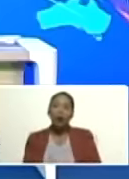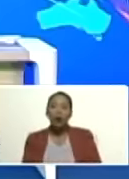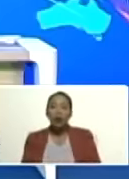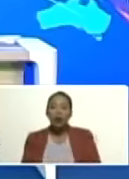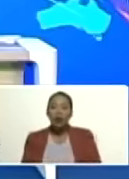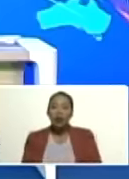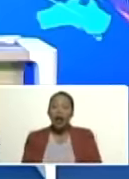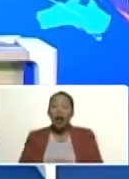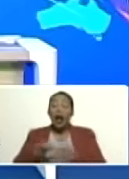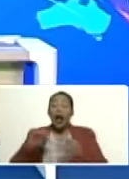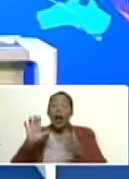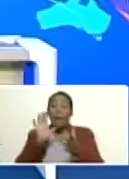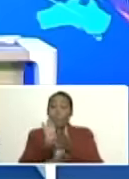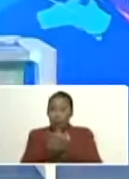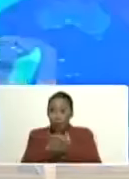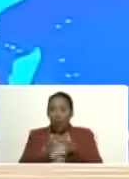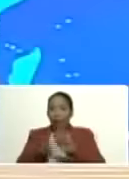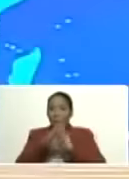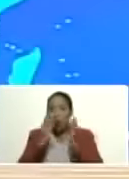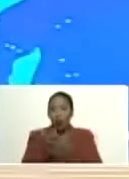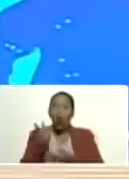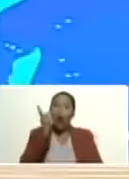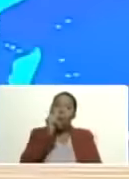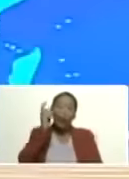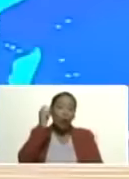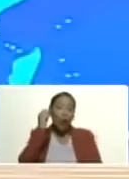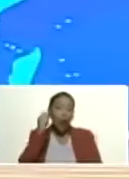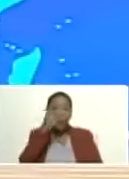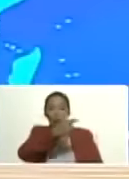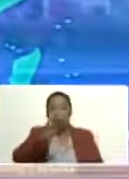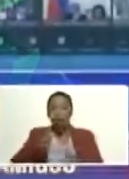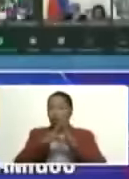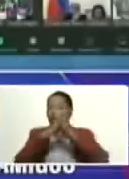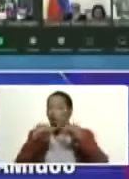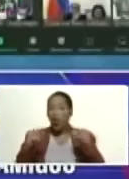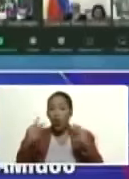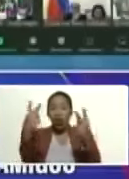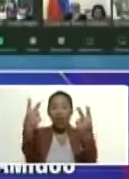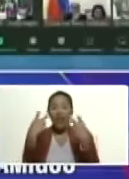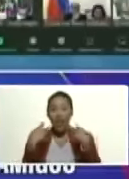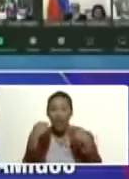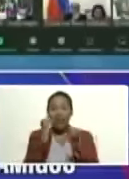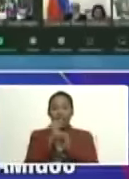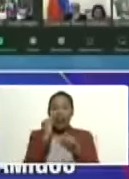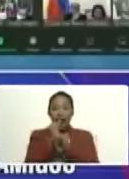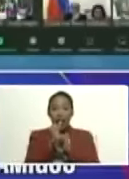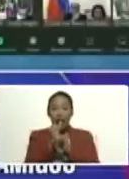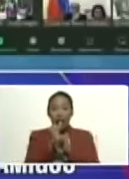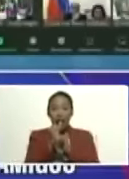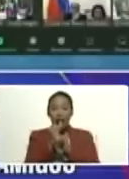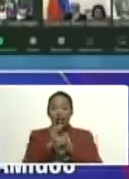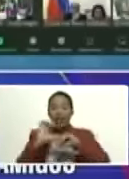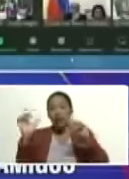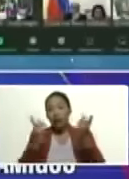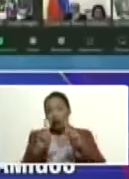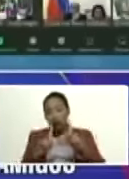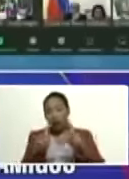amigos y amigas del mundo, hombres y mujeres que me ven por redes y medios, el Acuerdo de